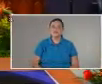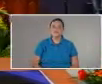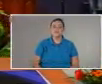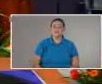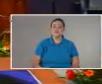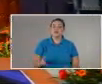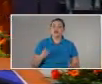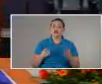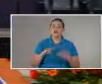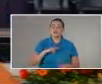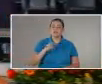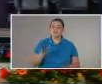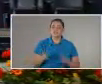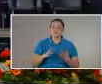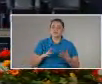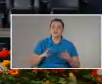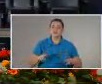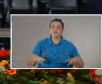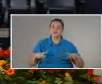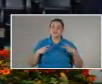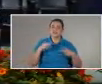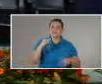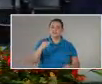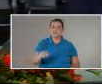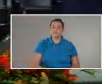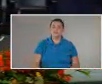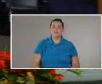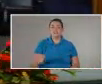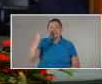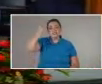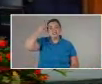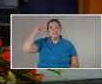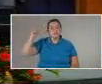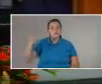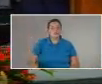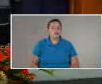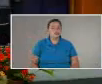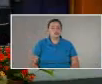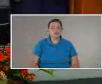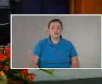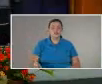Pero no puedo explicarlo. Pero se imagina vivir sin una explicación.